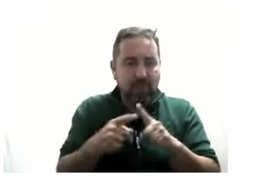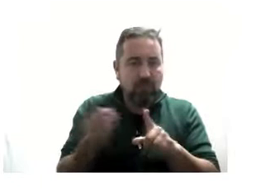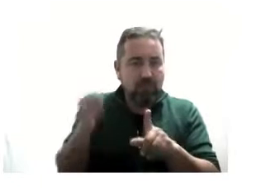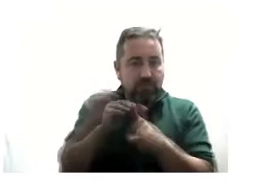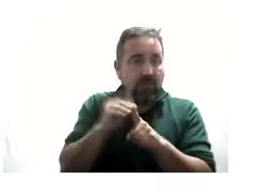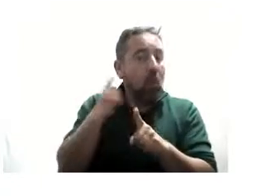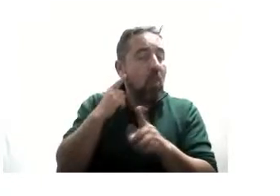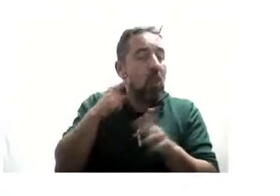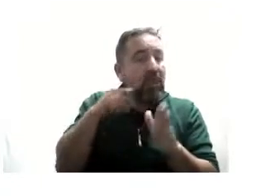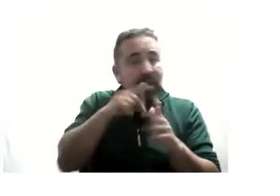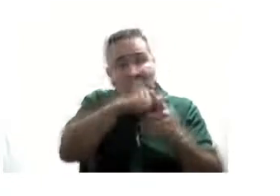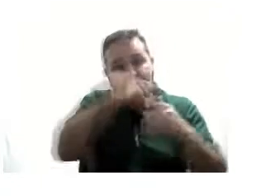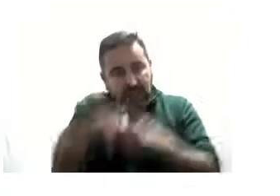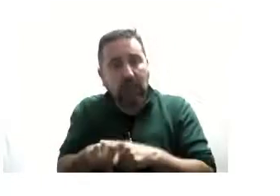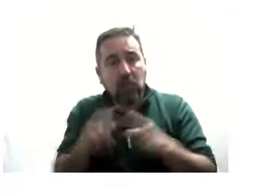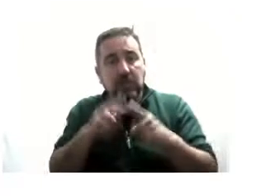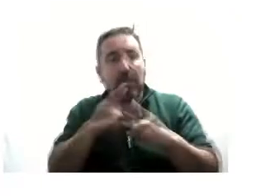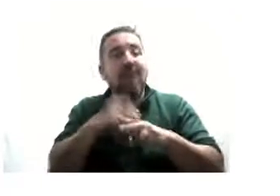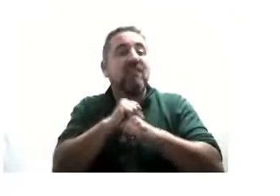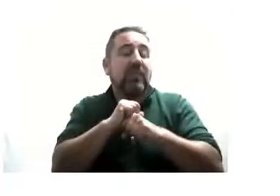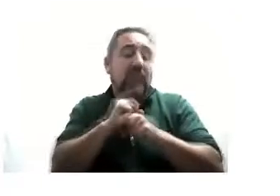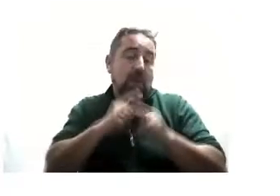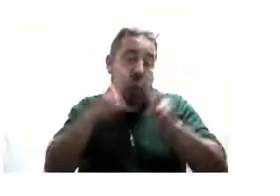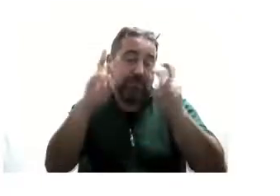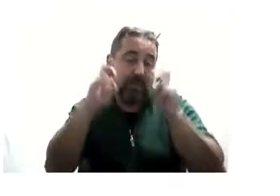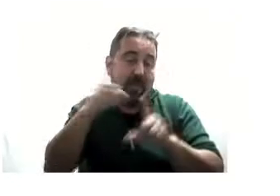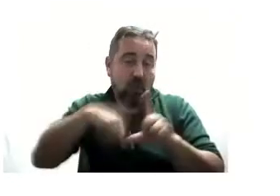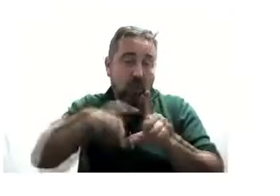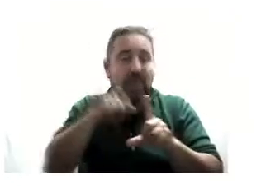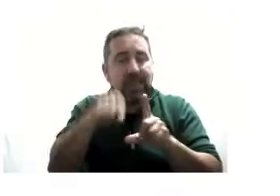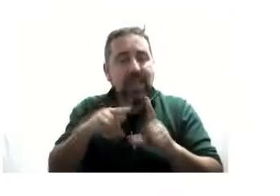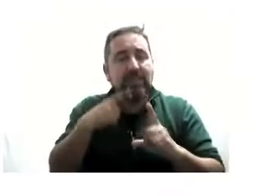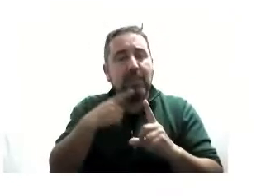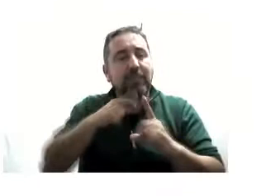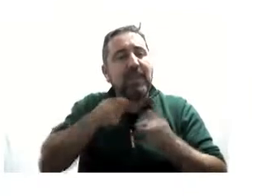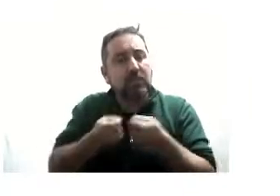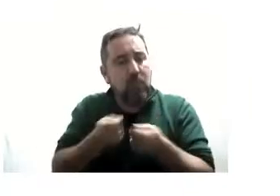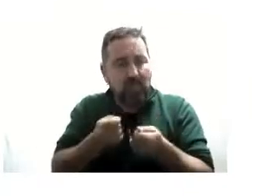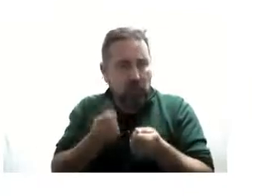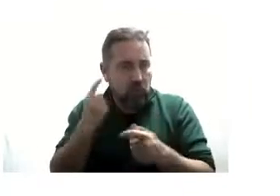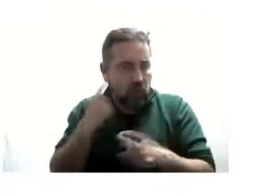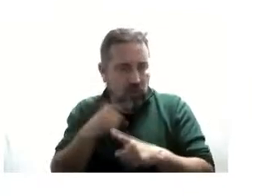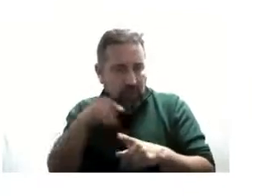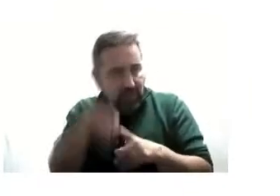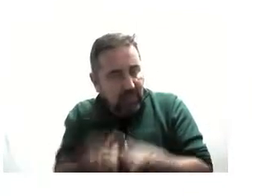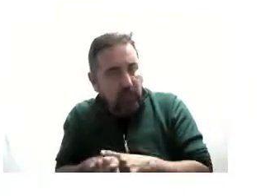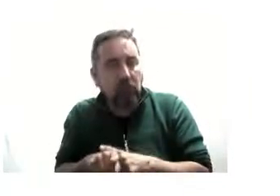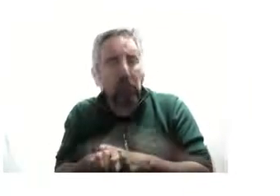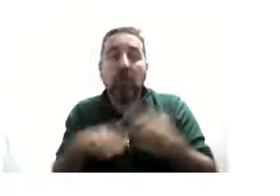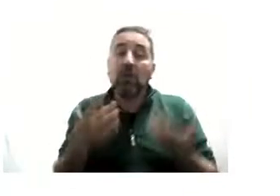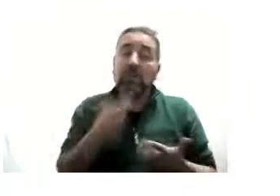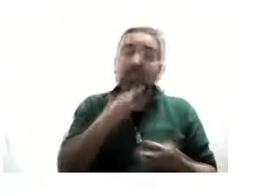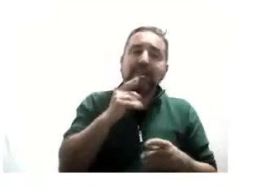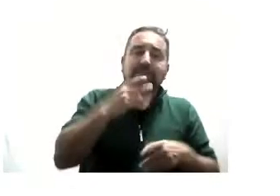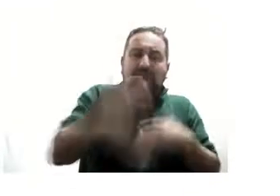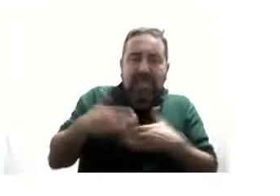oído interno, en la ventana redonda, y vamos a estimular directamente el oído interno. Lógicamente, las indicaciones de estos dispositivos son bastante más